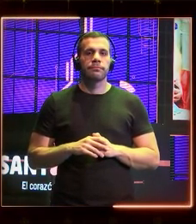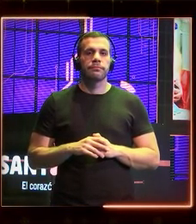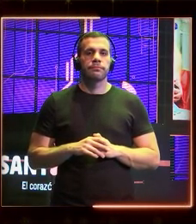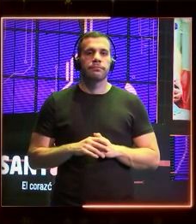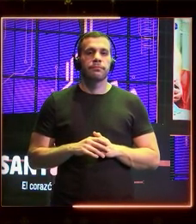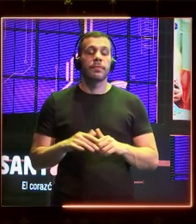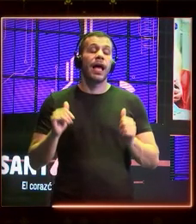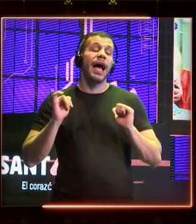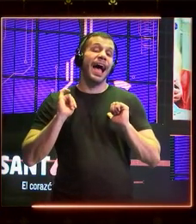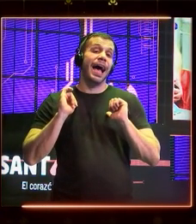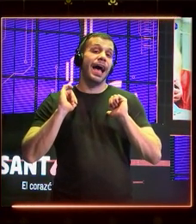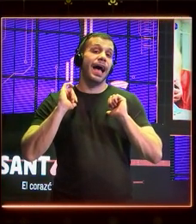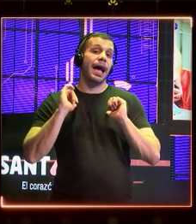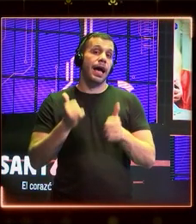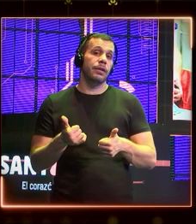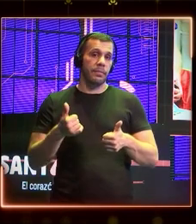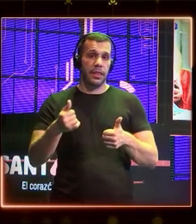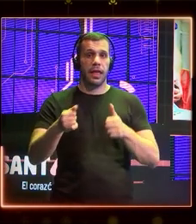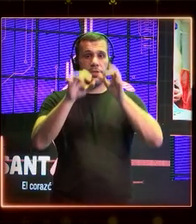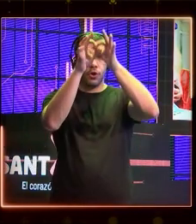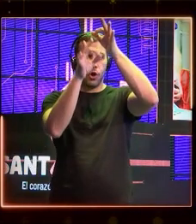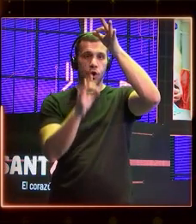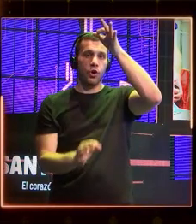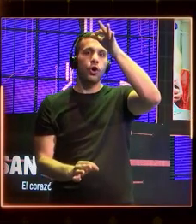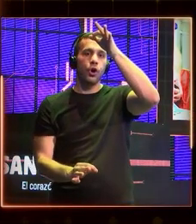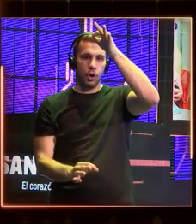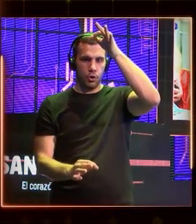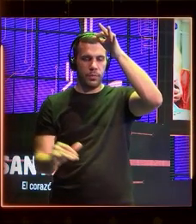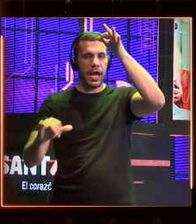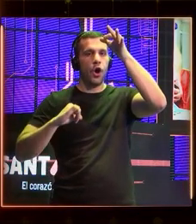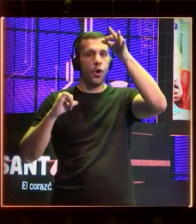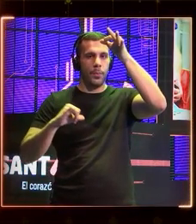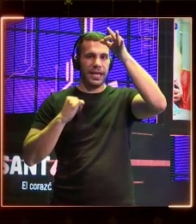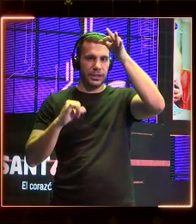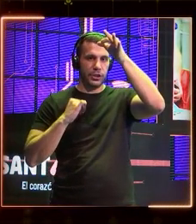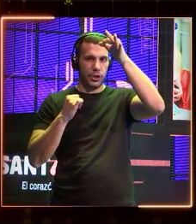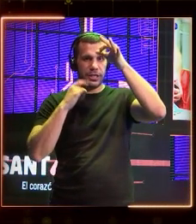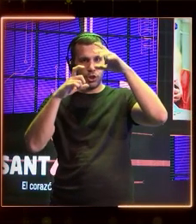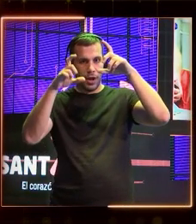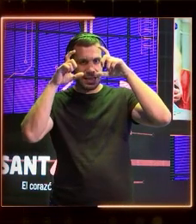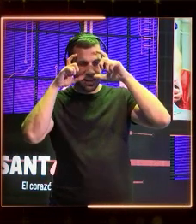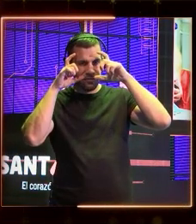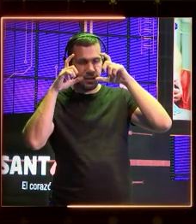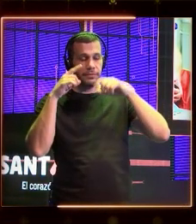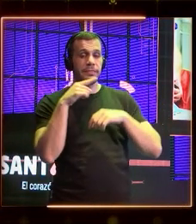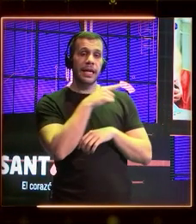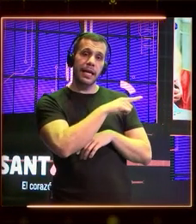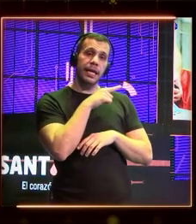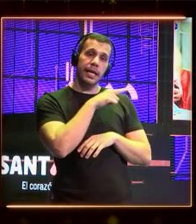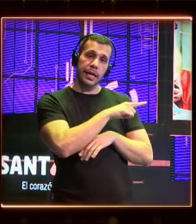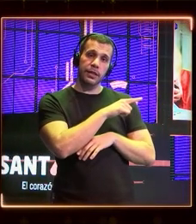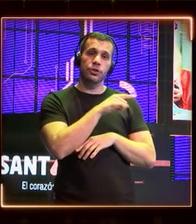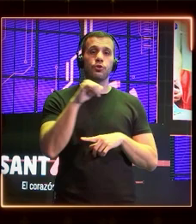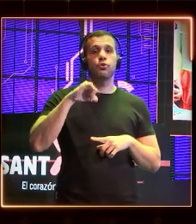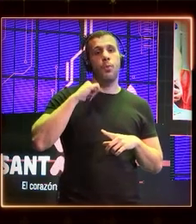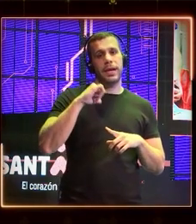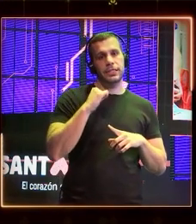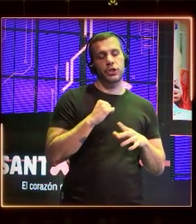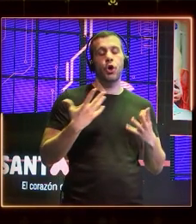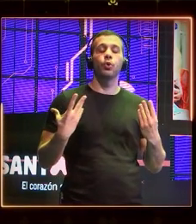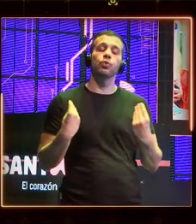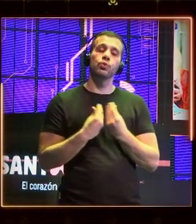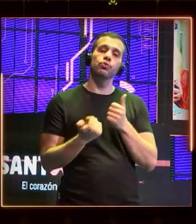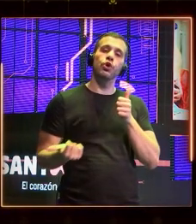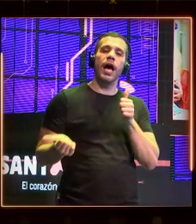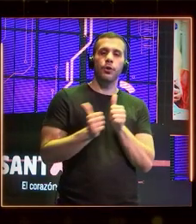columna con visión pro y no por el ayudante aquí Esta es la imagen de la de una operación con ayudante Pero hay otra imagen